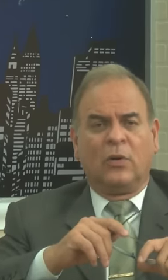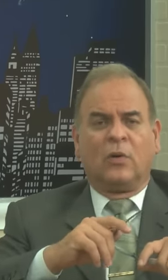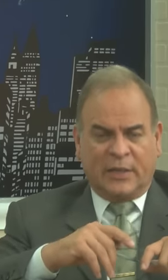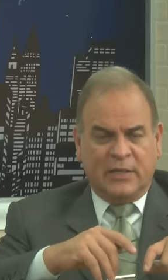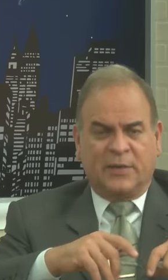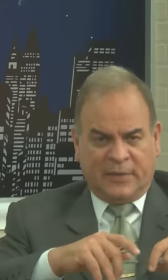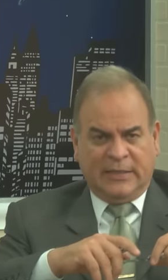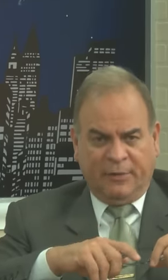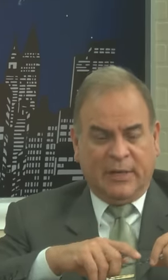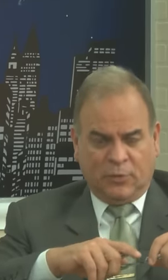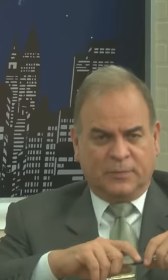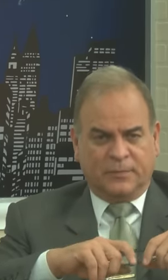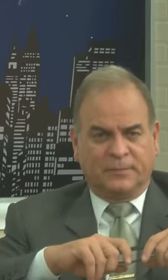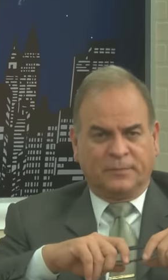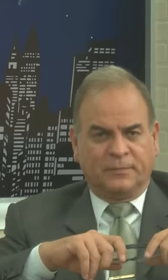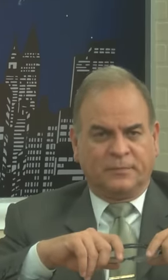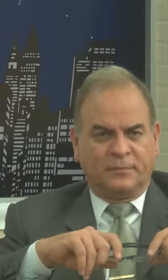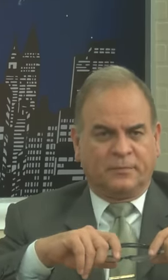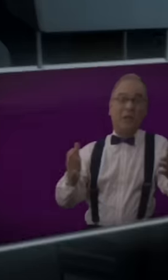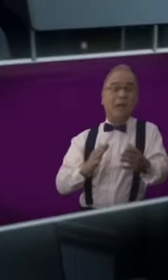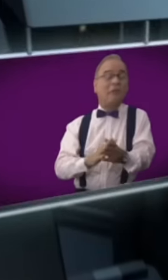doctor joaqun chaf